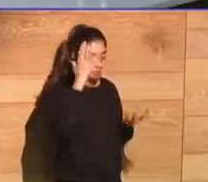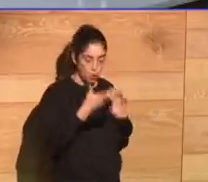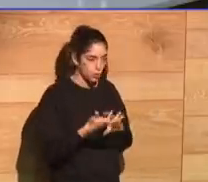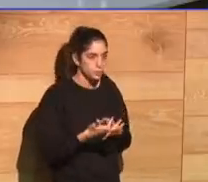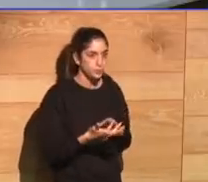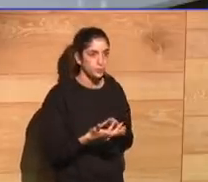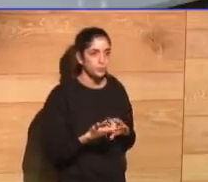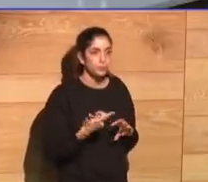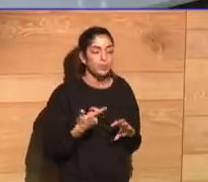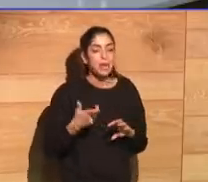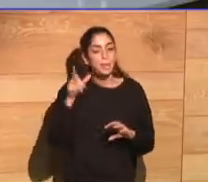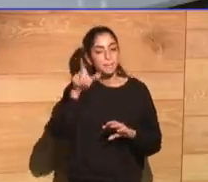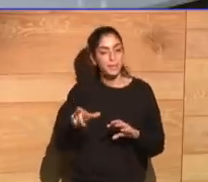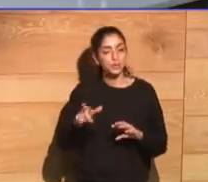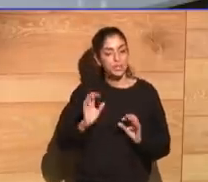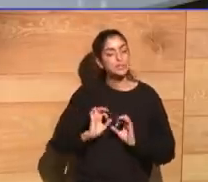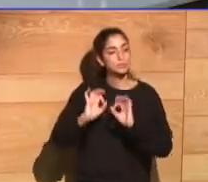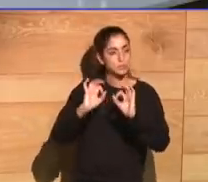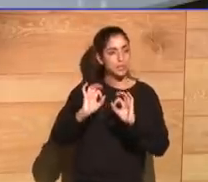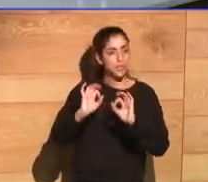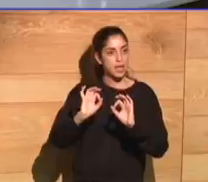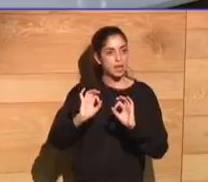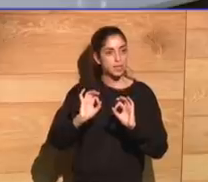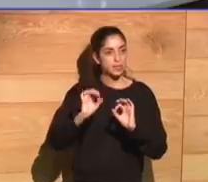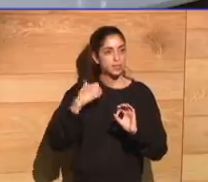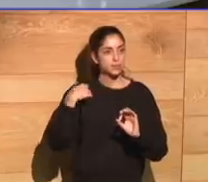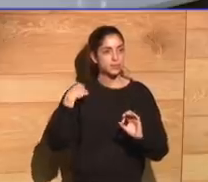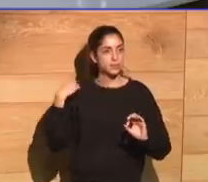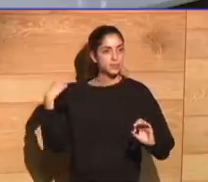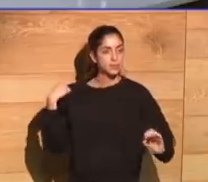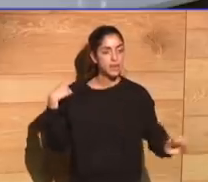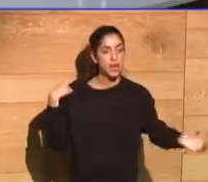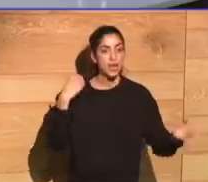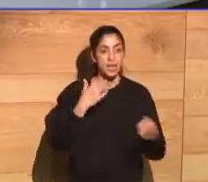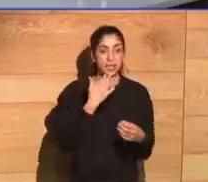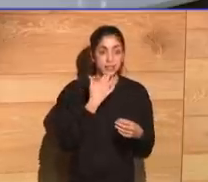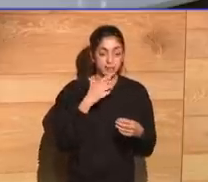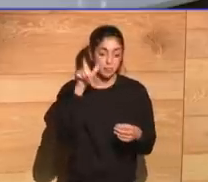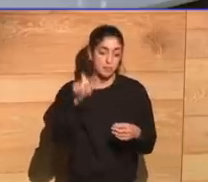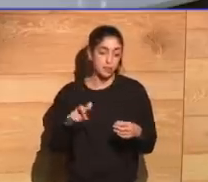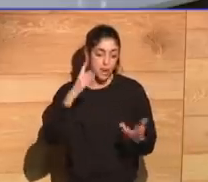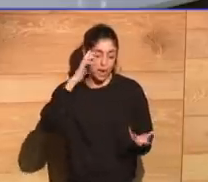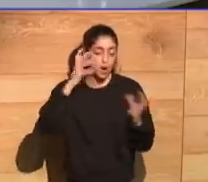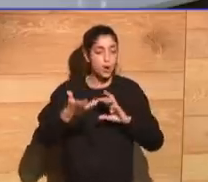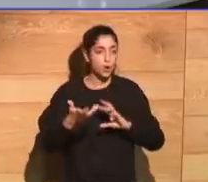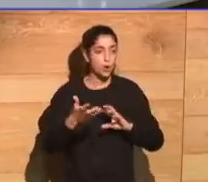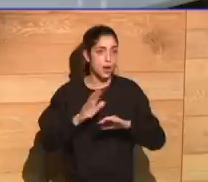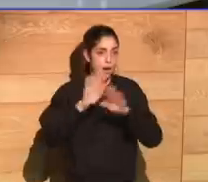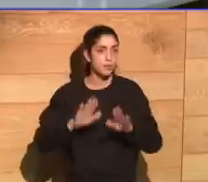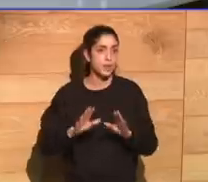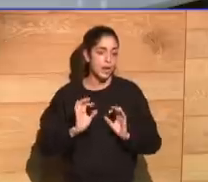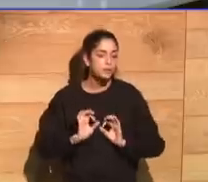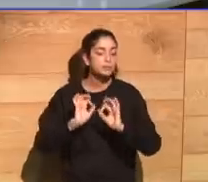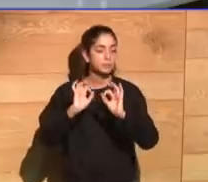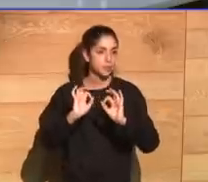una persona realmente especial, pero hay un momento muy bonito durante eso el rodaje. Es lo que se dice cuando alguien está chalao. Sí. Antes no, antes se decía que estaba chalao, pero ahora se dice